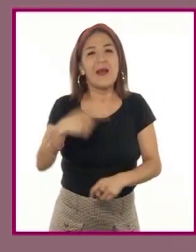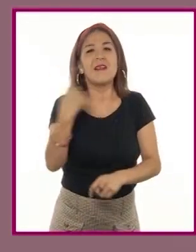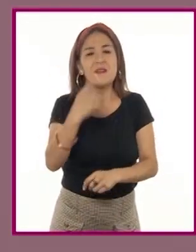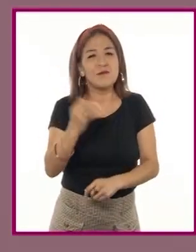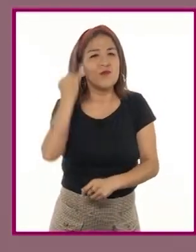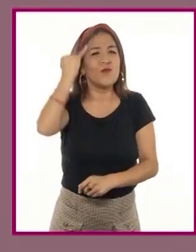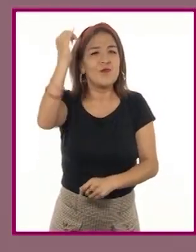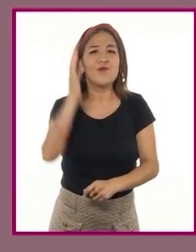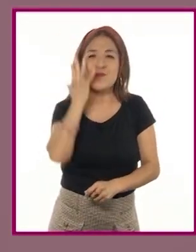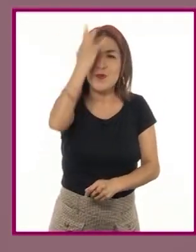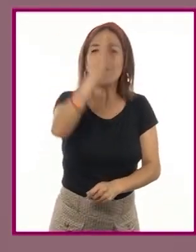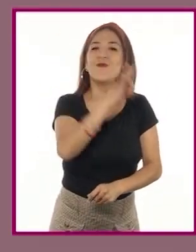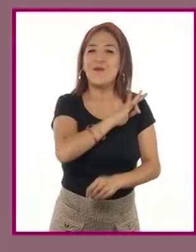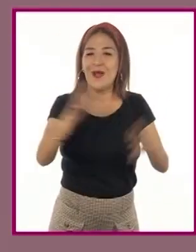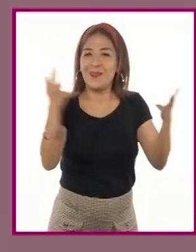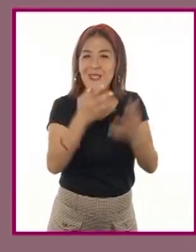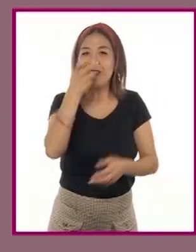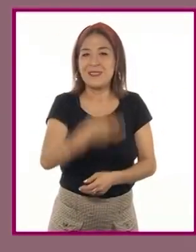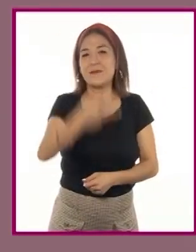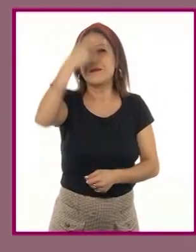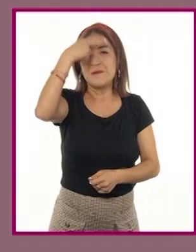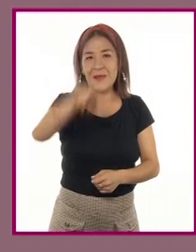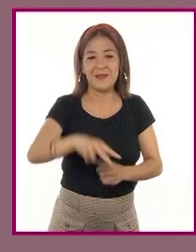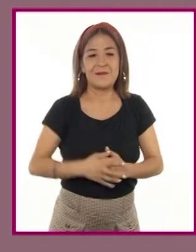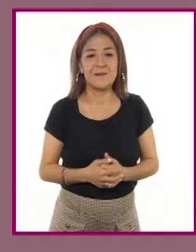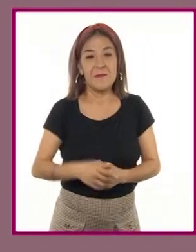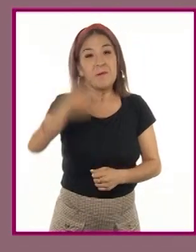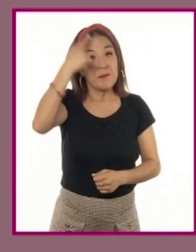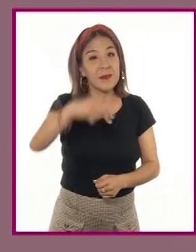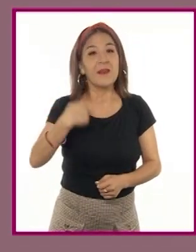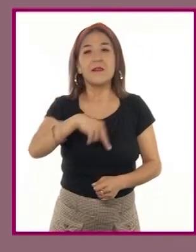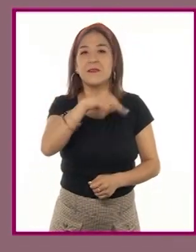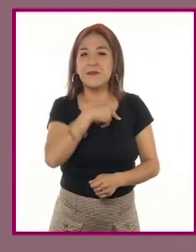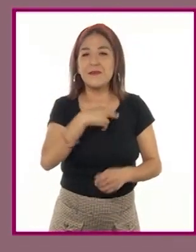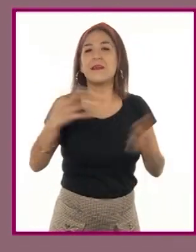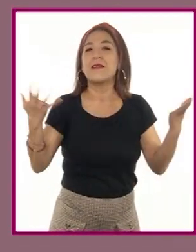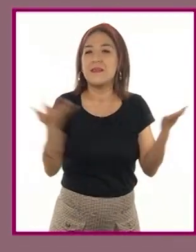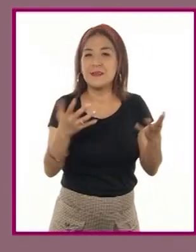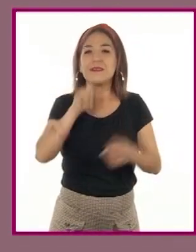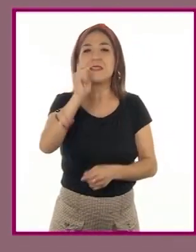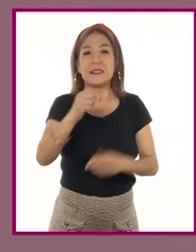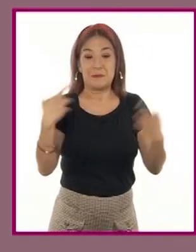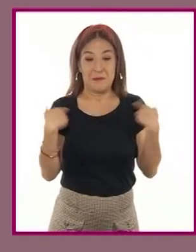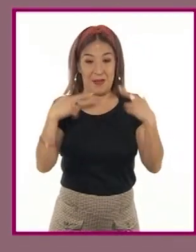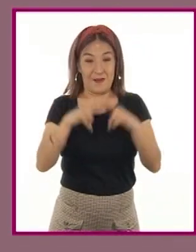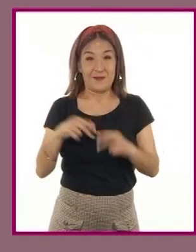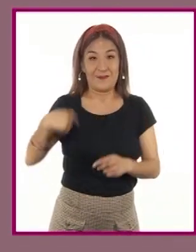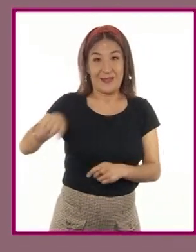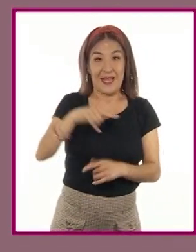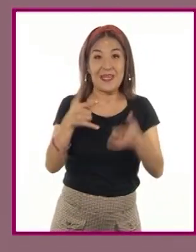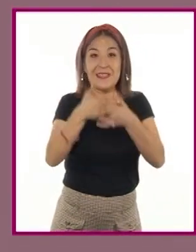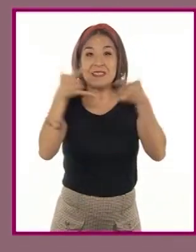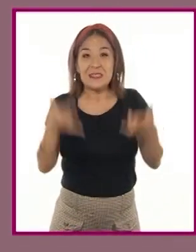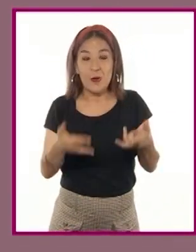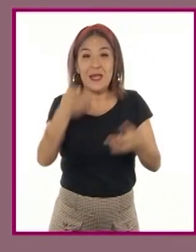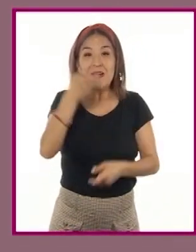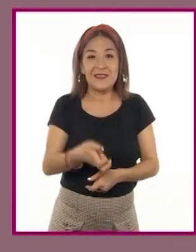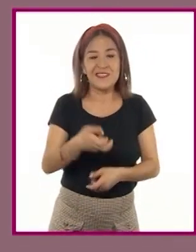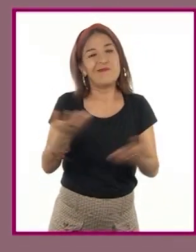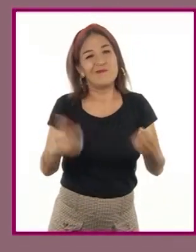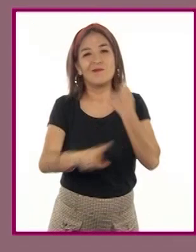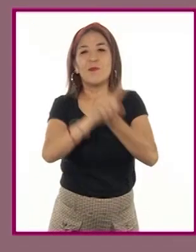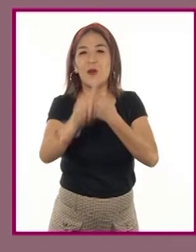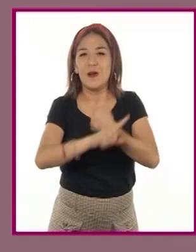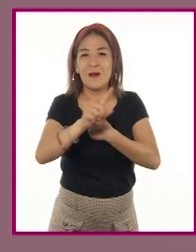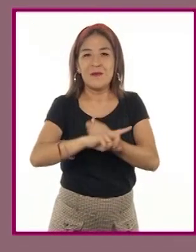mejor futuro posible como mexicanos. Para nosotras y nosotros, sus docentes de historia en esta emergencia